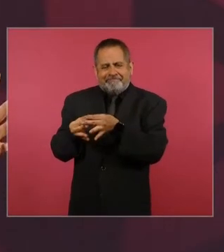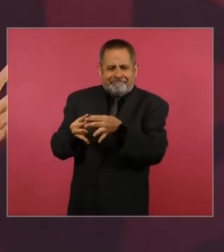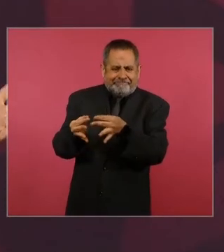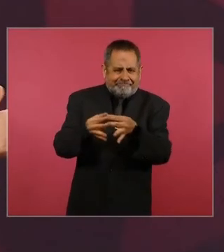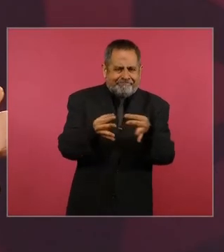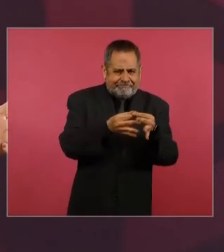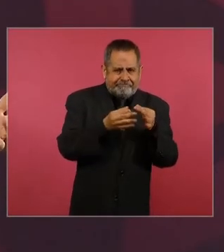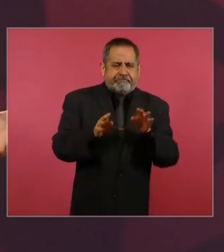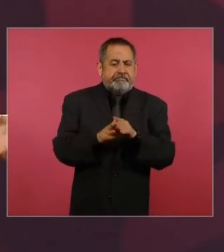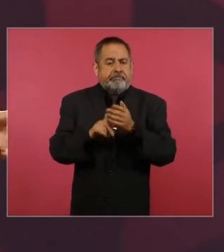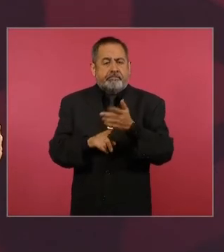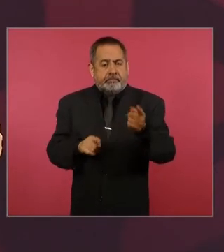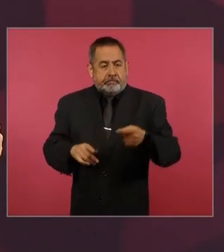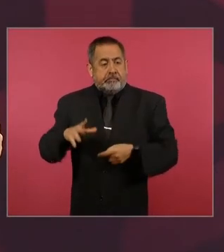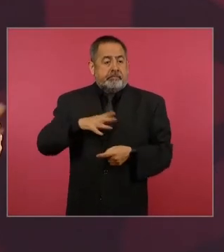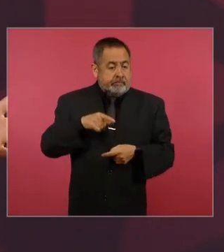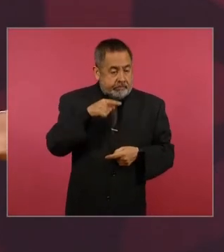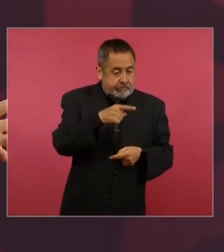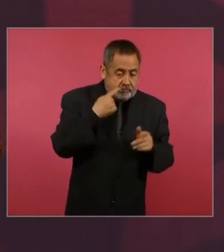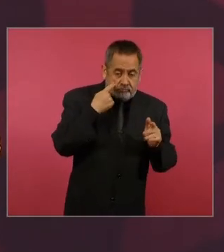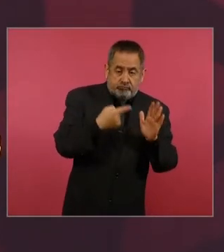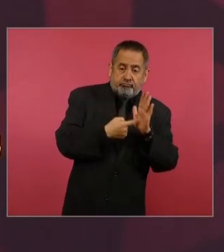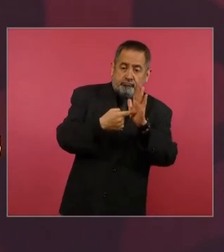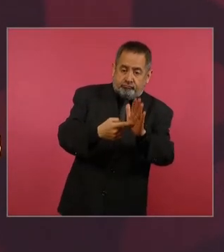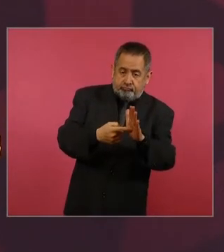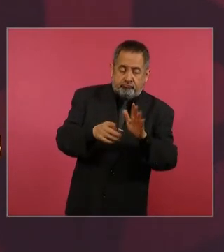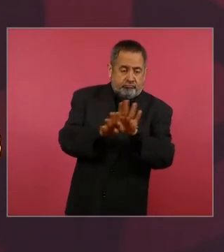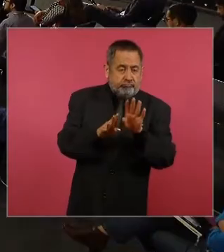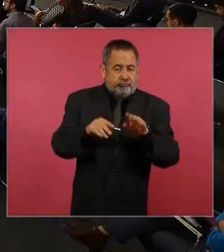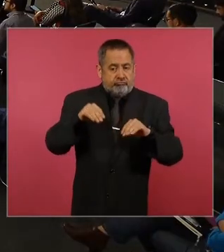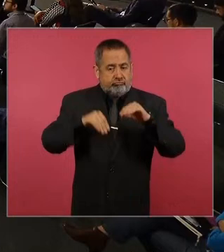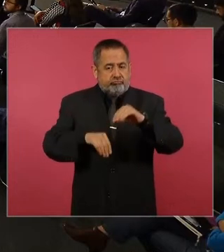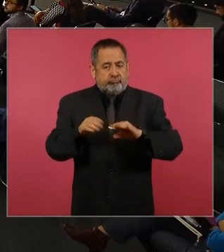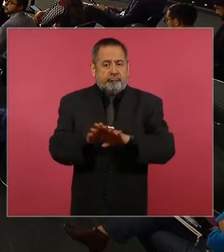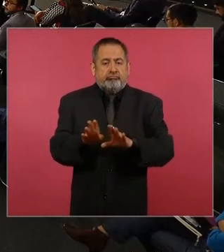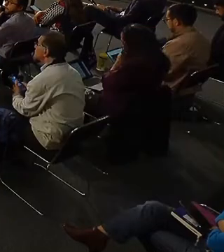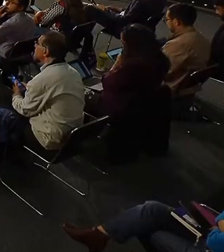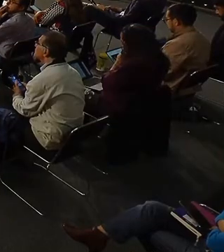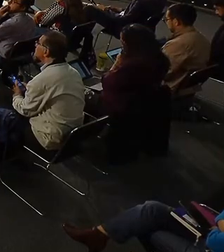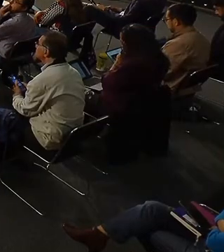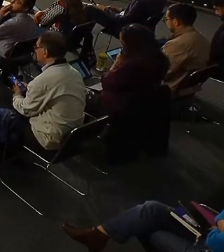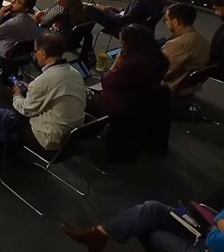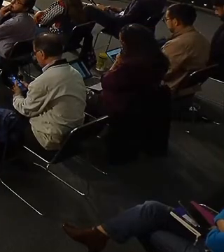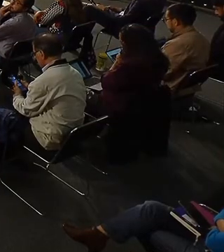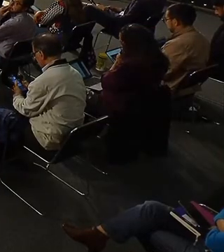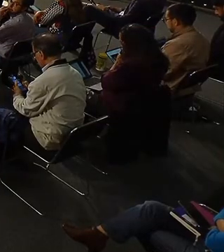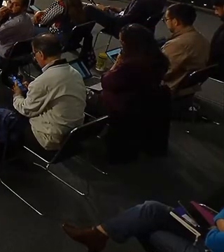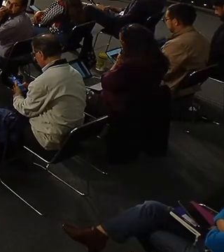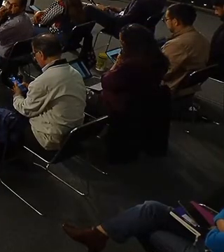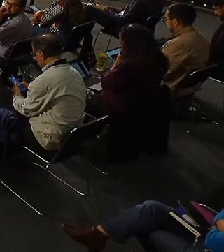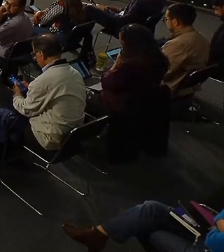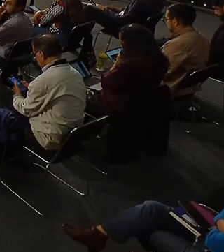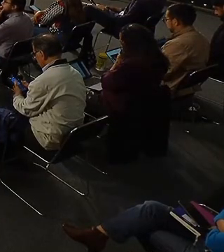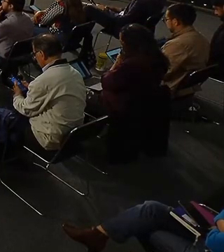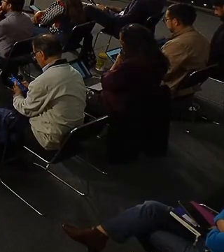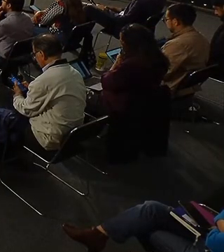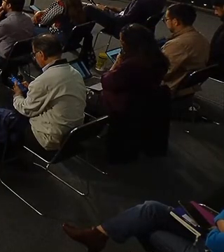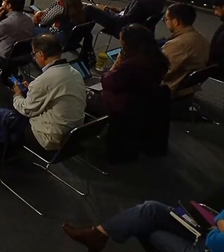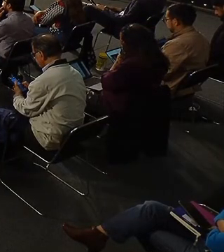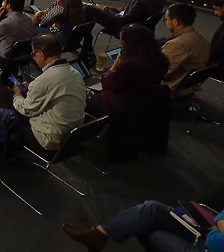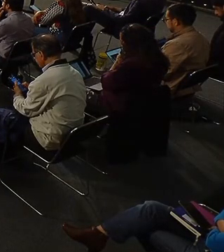explicaciones, van a haber ahí filtros que hemos elaborado desde uno de los centros y también hemos adquirido para distribución